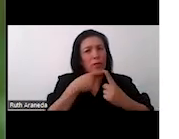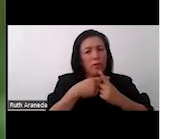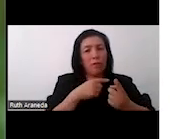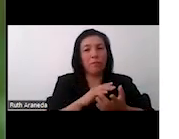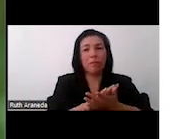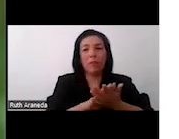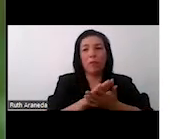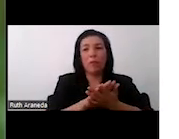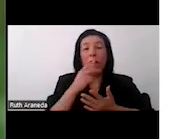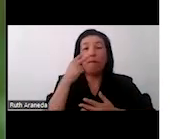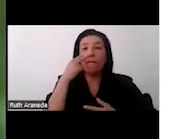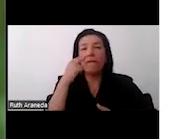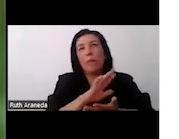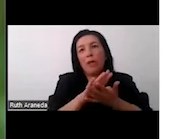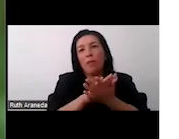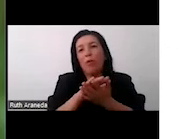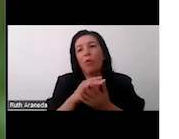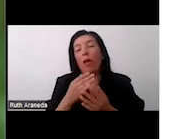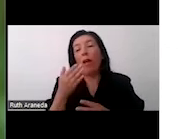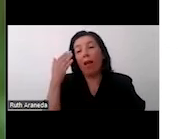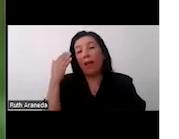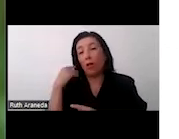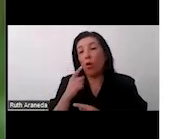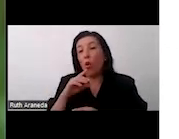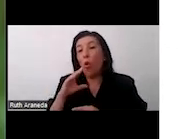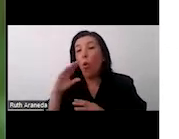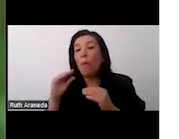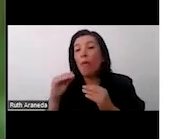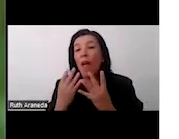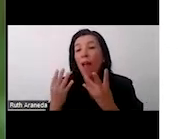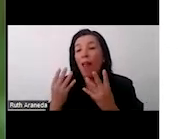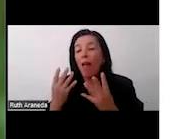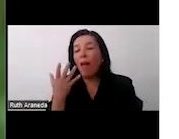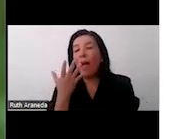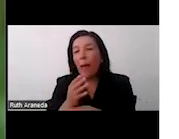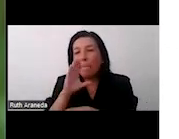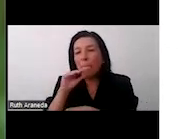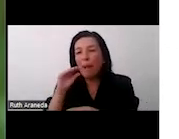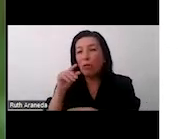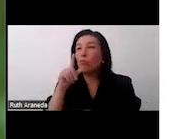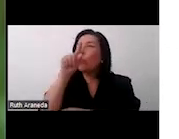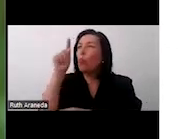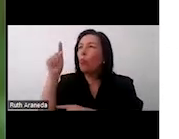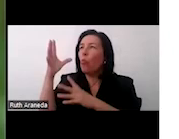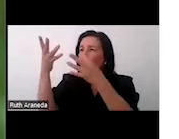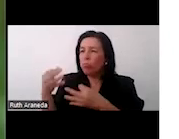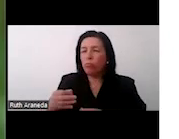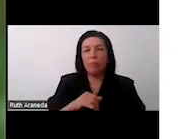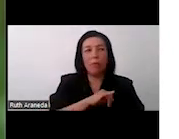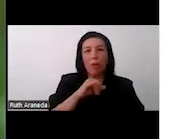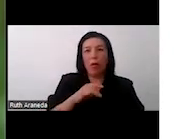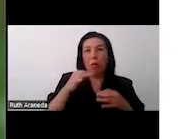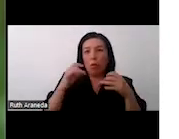se toma registro de que en algún humedal había X cantidad de patos y luego viene una construcción de